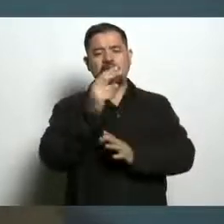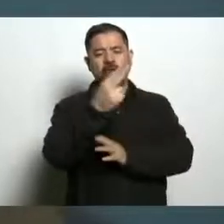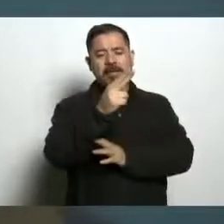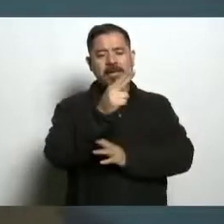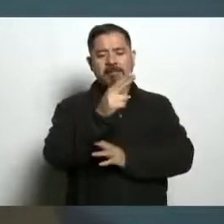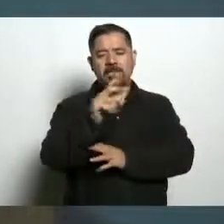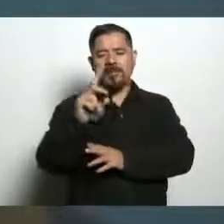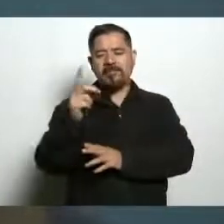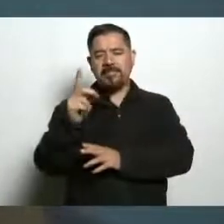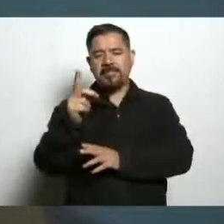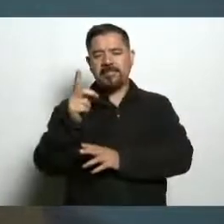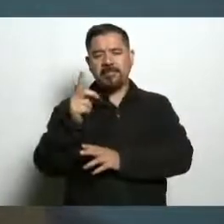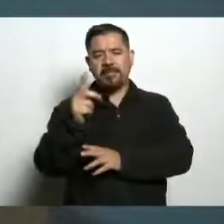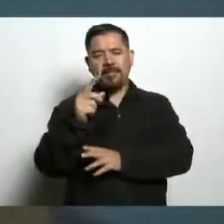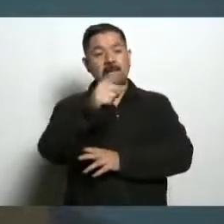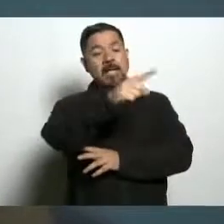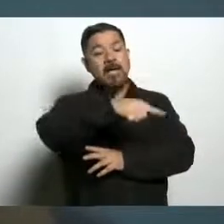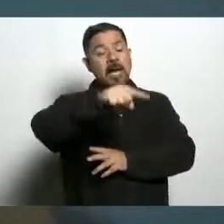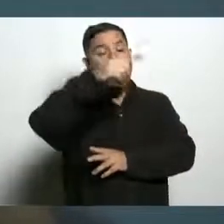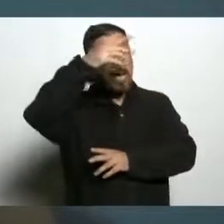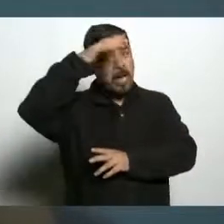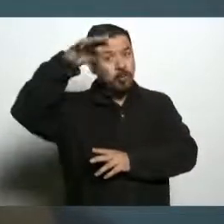noviembre-diciembre de adultos mayores,